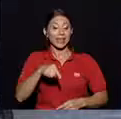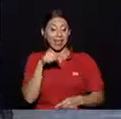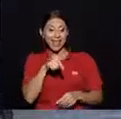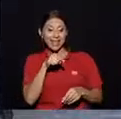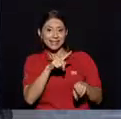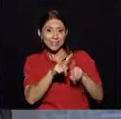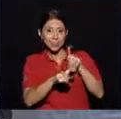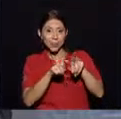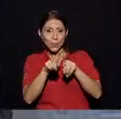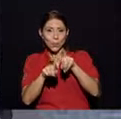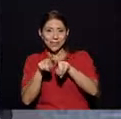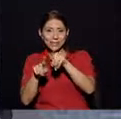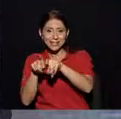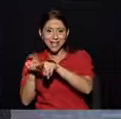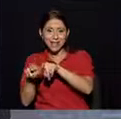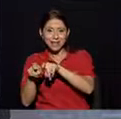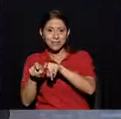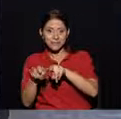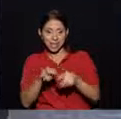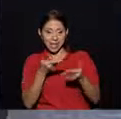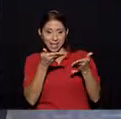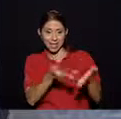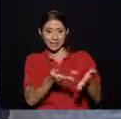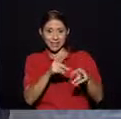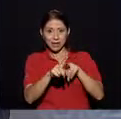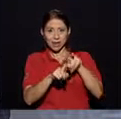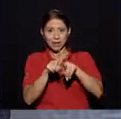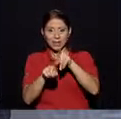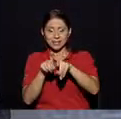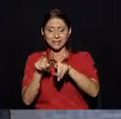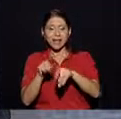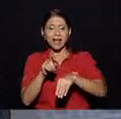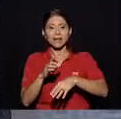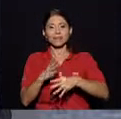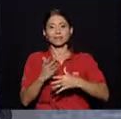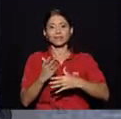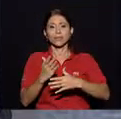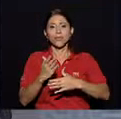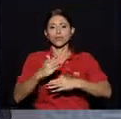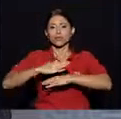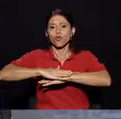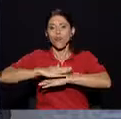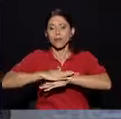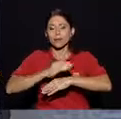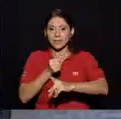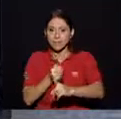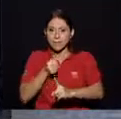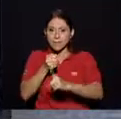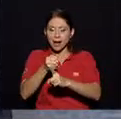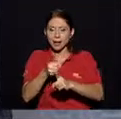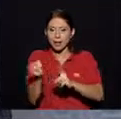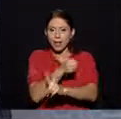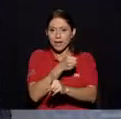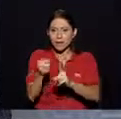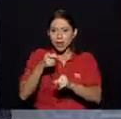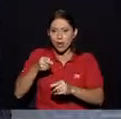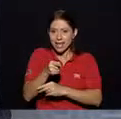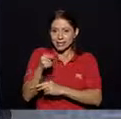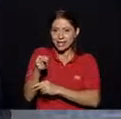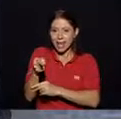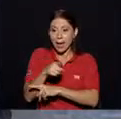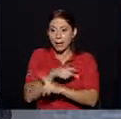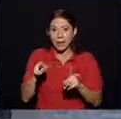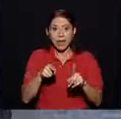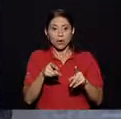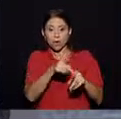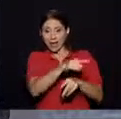encuesta, esta encuesta sobre el impacto de la violencia, pero cómo la está percibiendo la